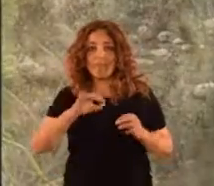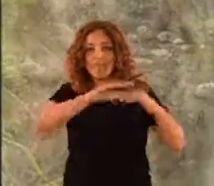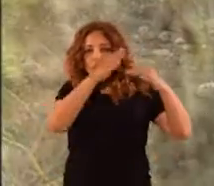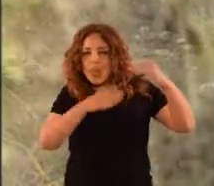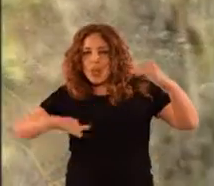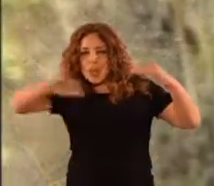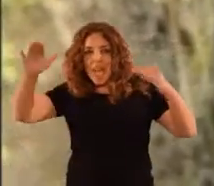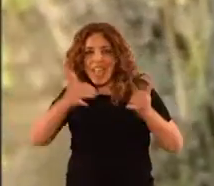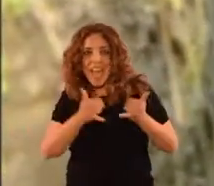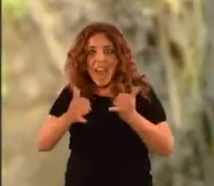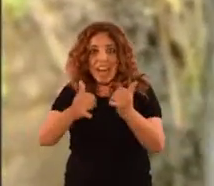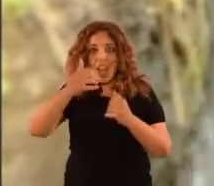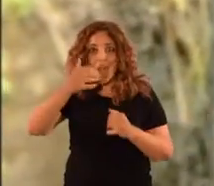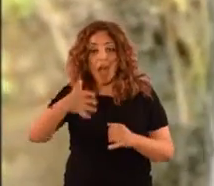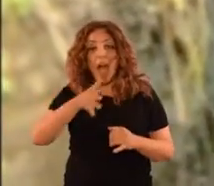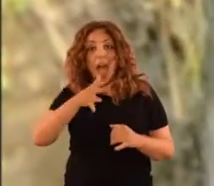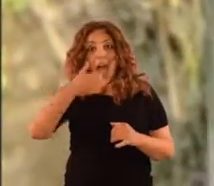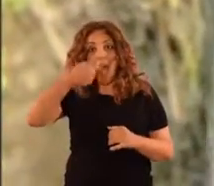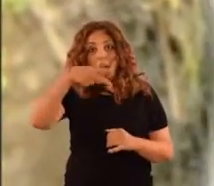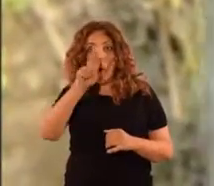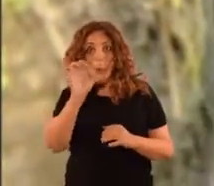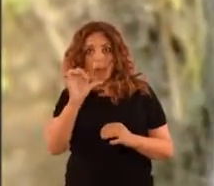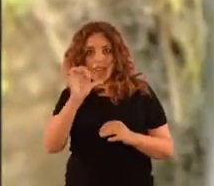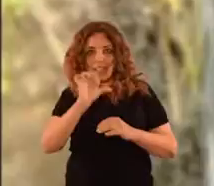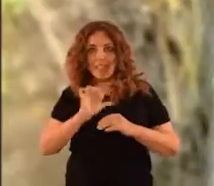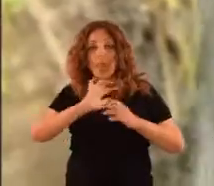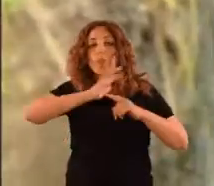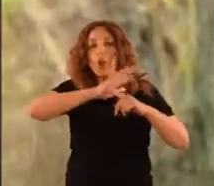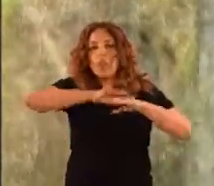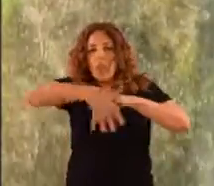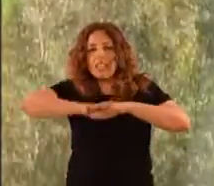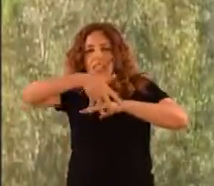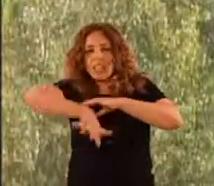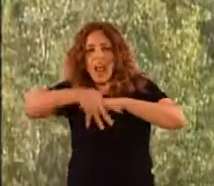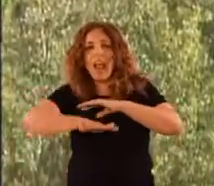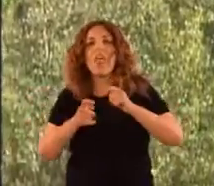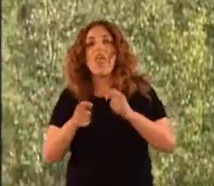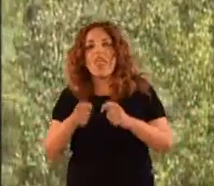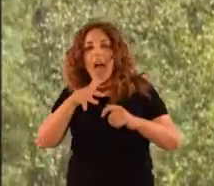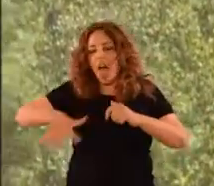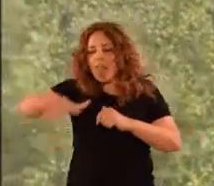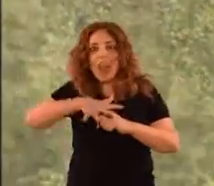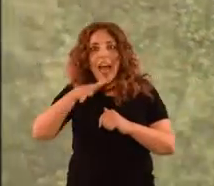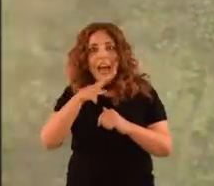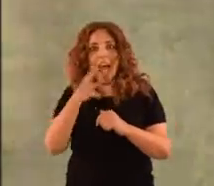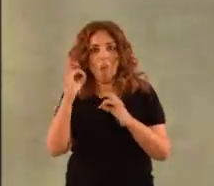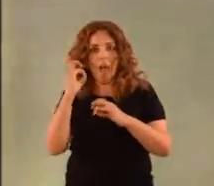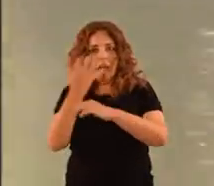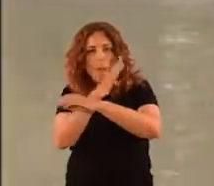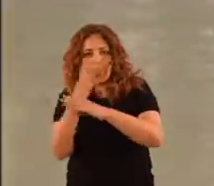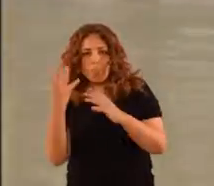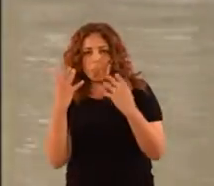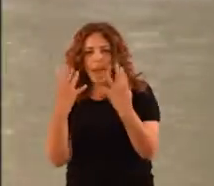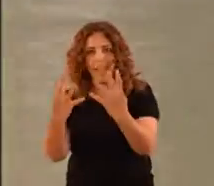Hacia el valle, en el cauce del río Aguas, los manantiales de los molinos generan un ambiente húmedo donde plantas y fauna